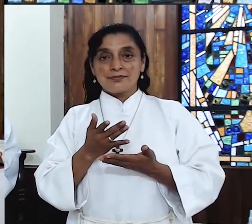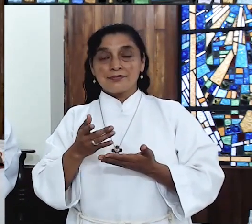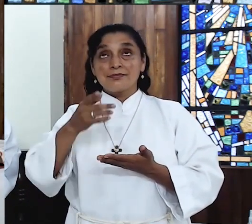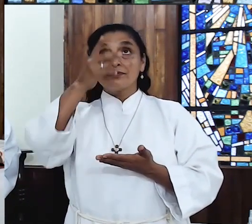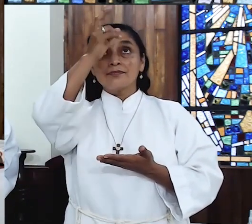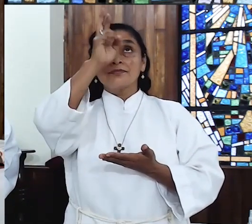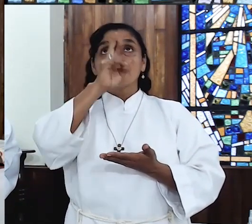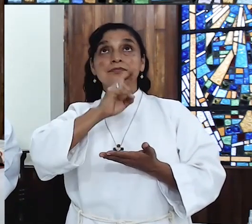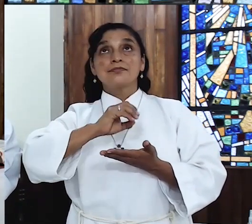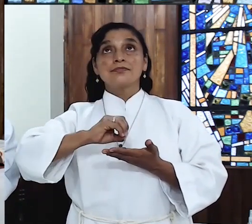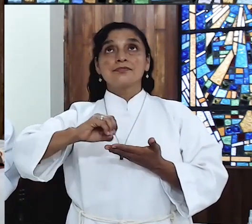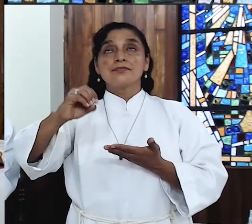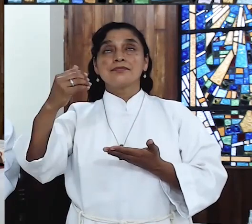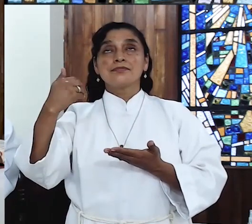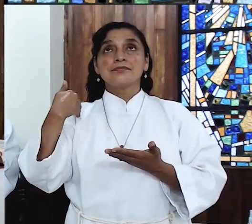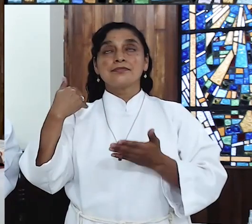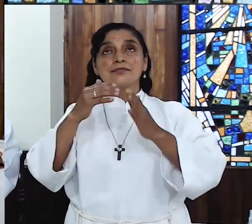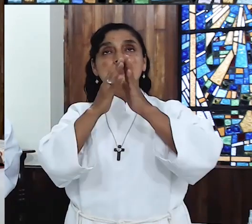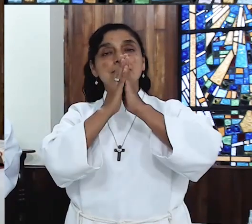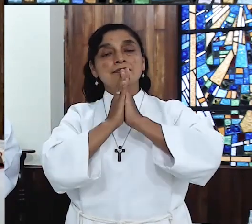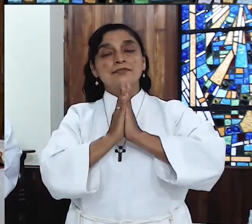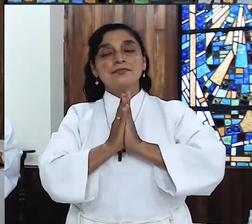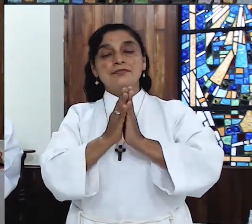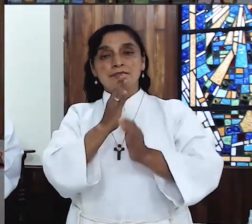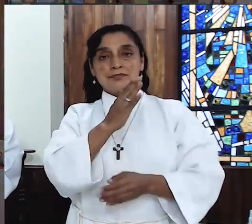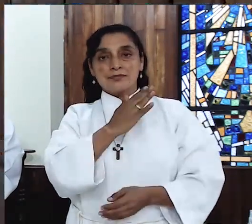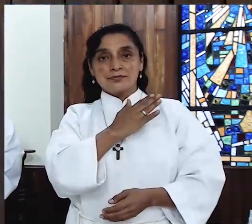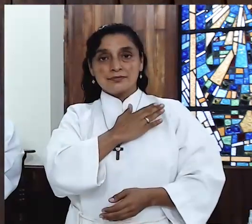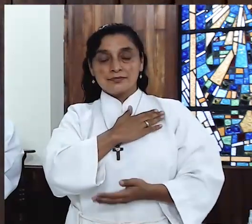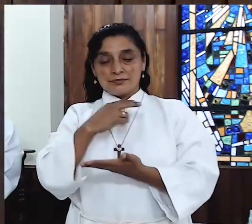Señor, ten piedad de